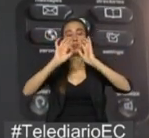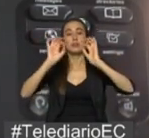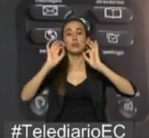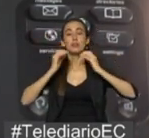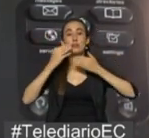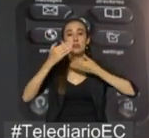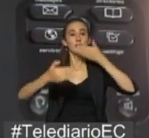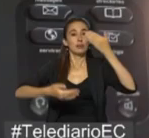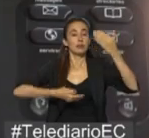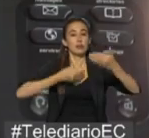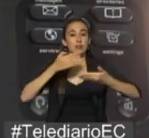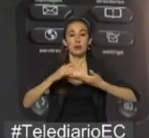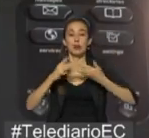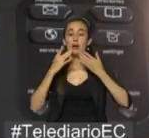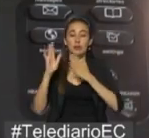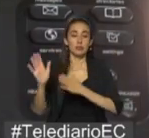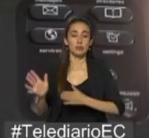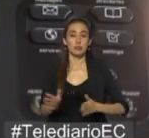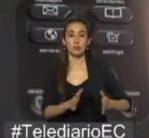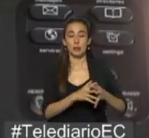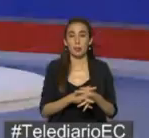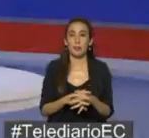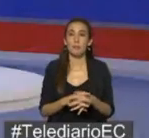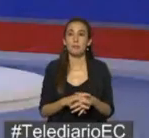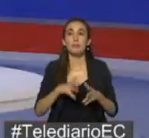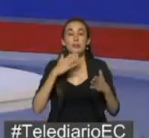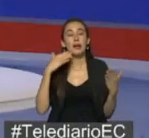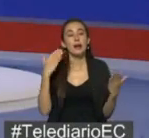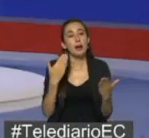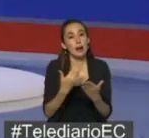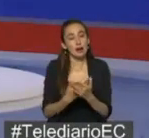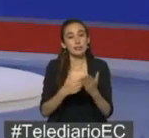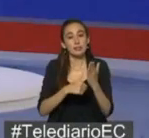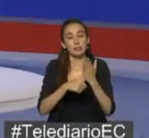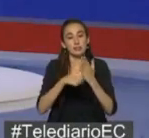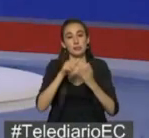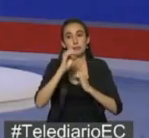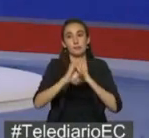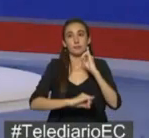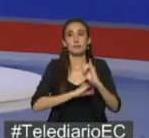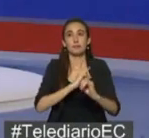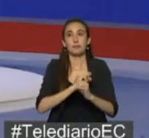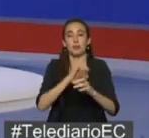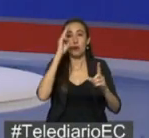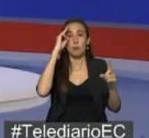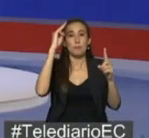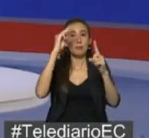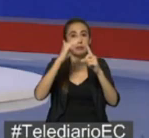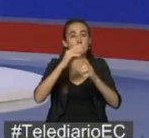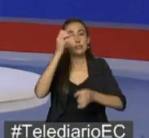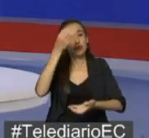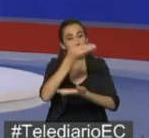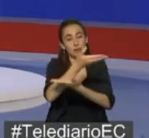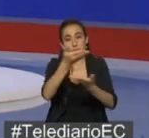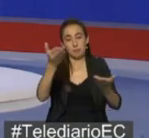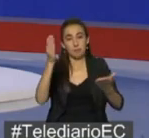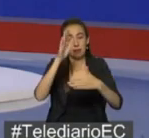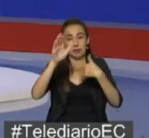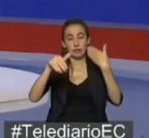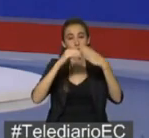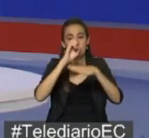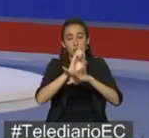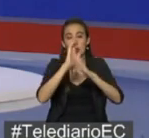sus allegados más cercanos. Gracias, señor Canciller. Nos gustaría escuchar su mensaje final para la ciudadanía ante la